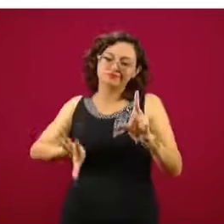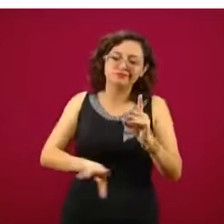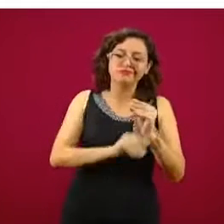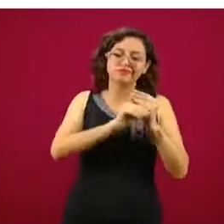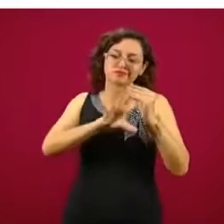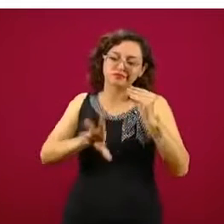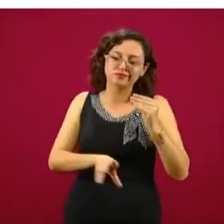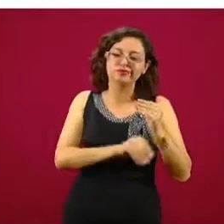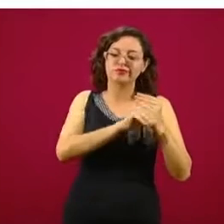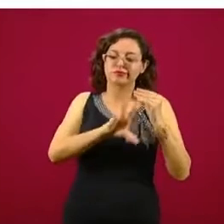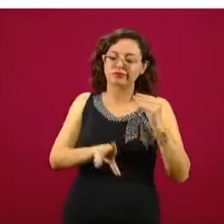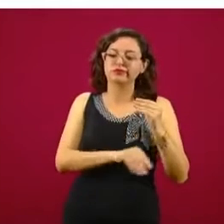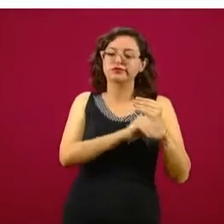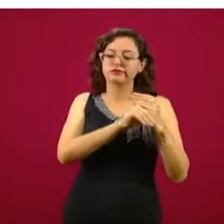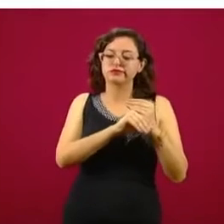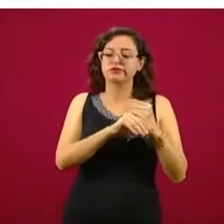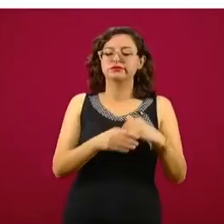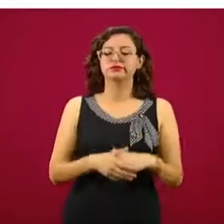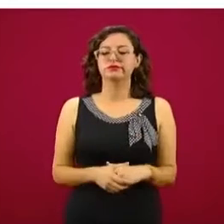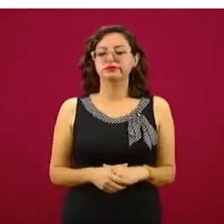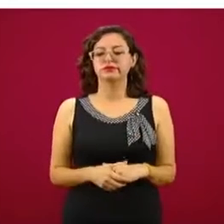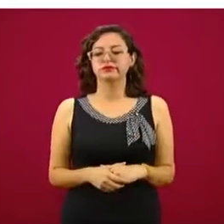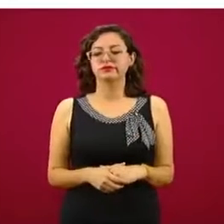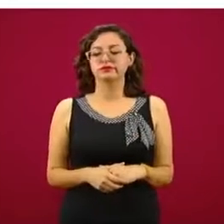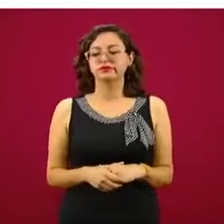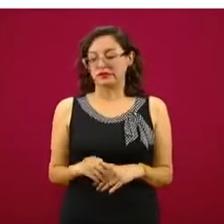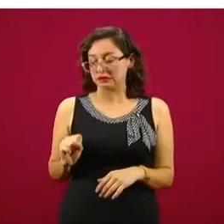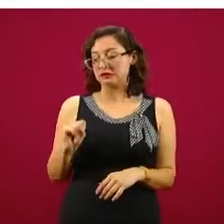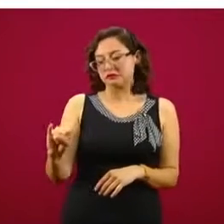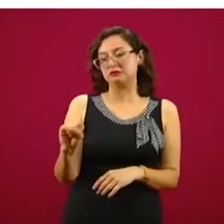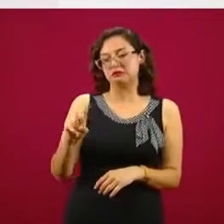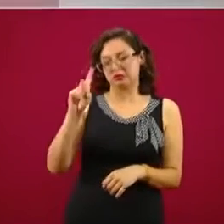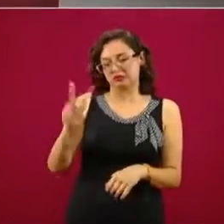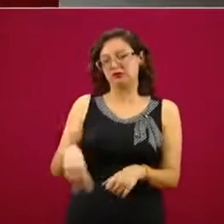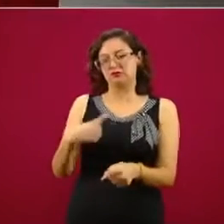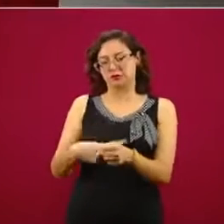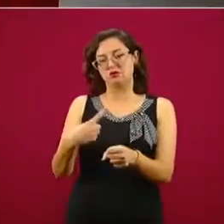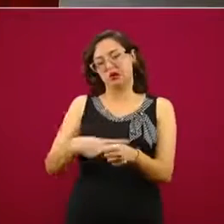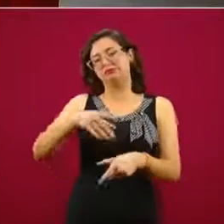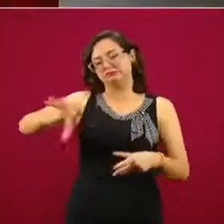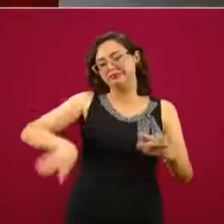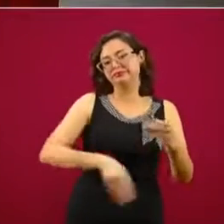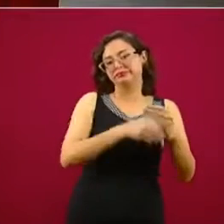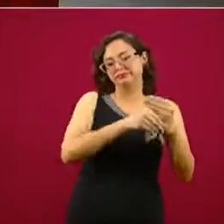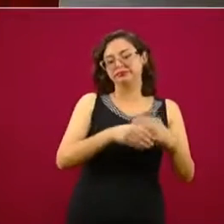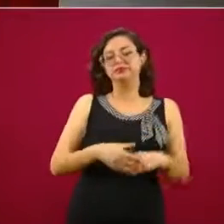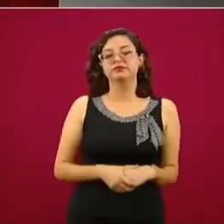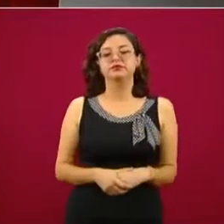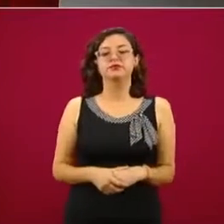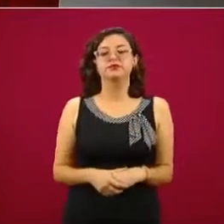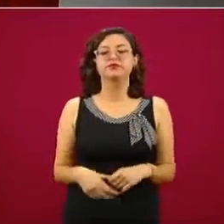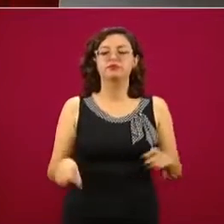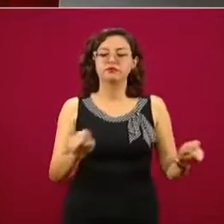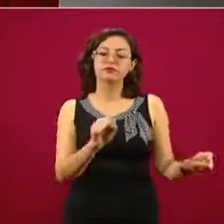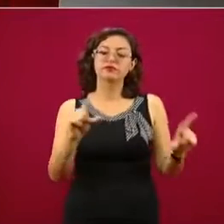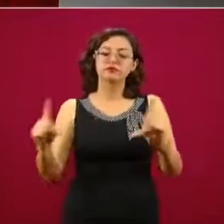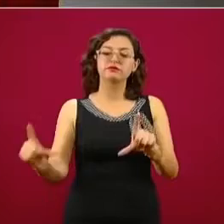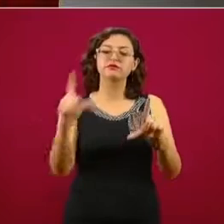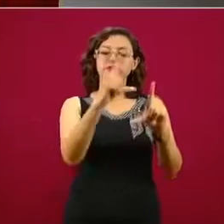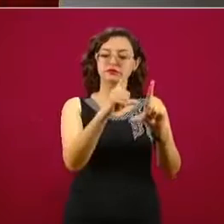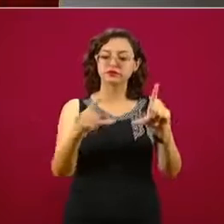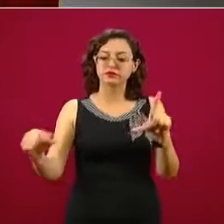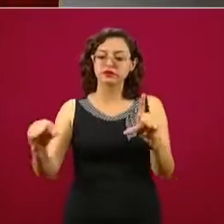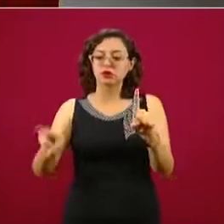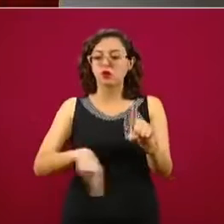las barras de color más oscuro cuando se confirman como tal. En la siguiente diapositiva vemos esta misma distribución, pero ahora